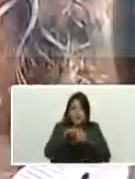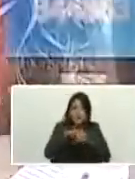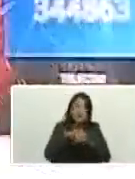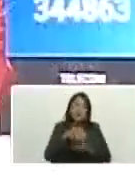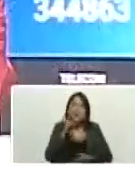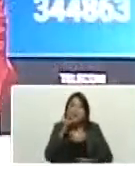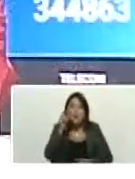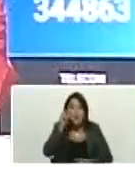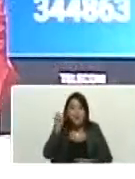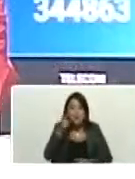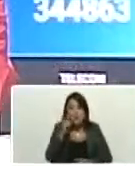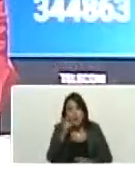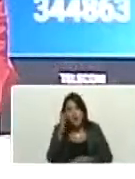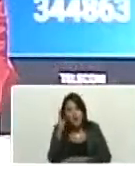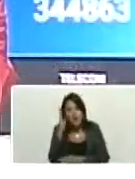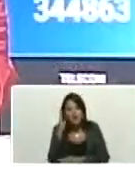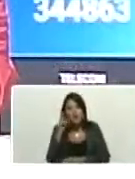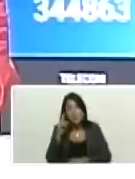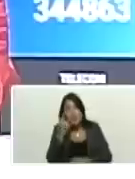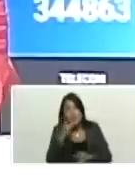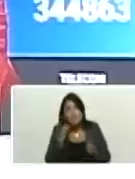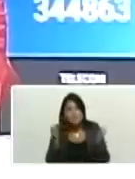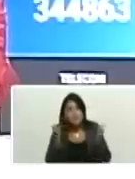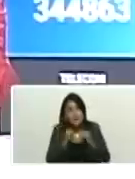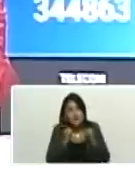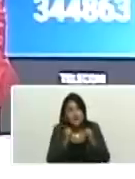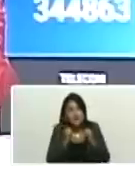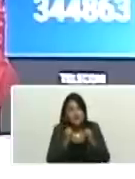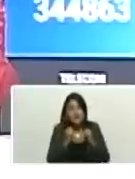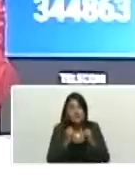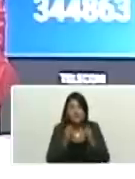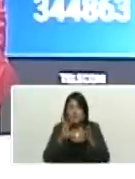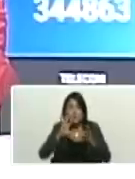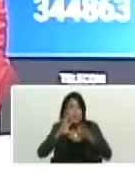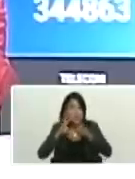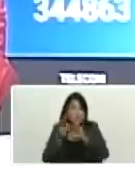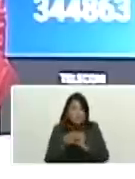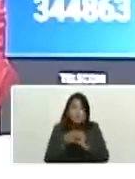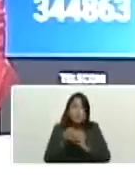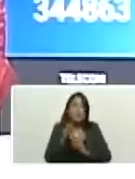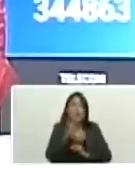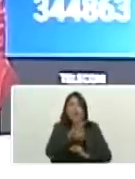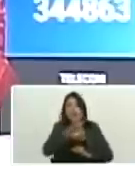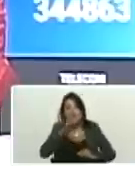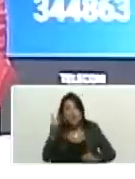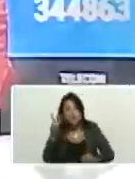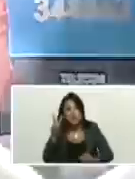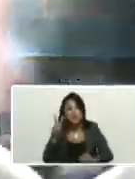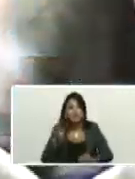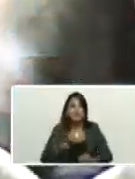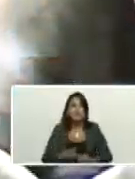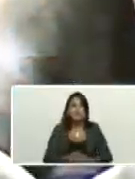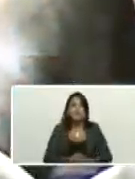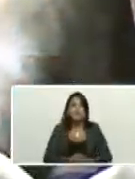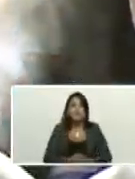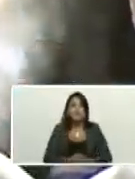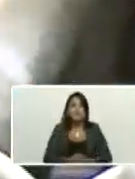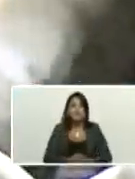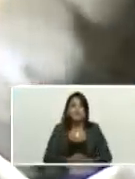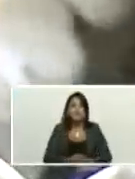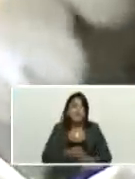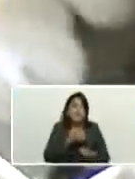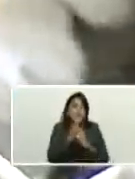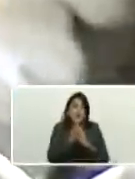en Guárico, 1 en Lara, 1 en Mérida. 42 obras de primer nivel, hechas con las bricomiles, hechas con el